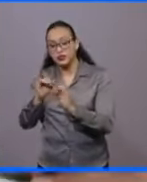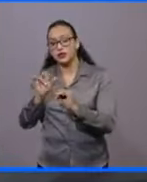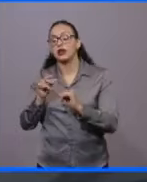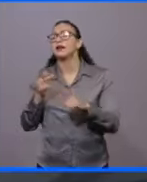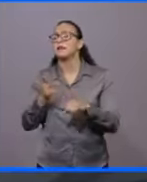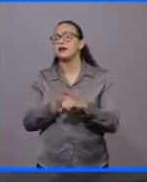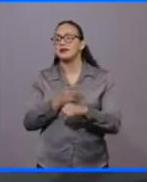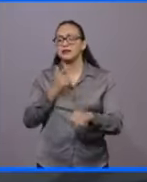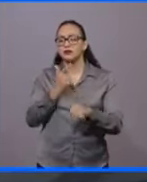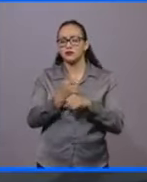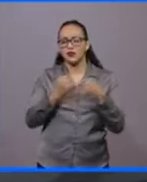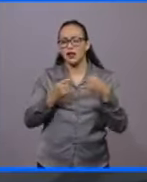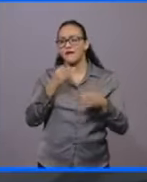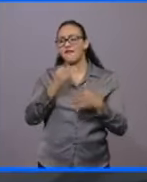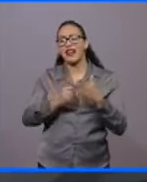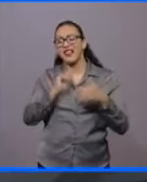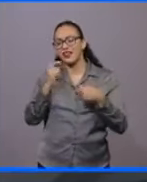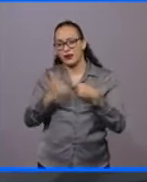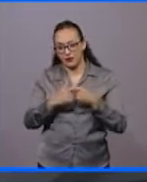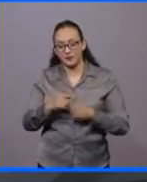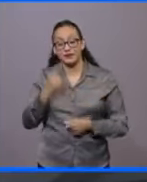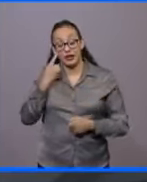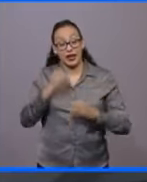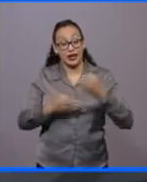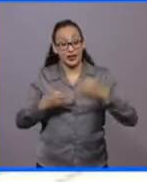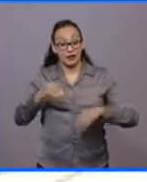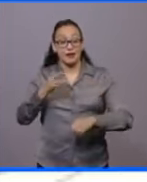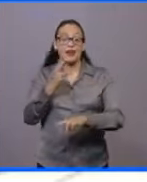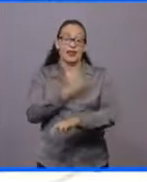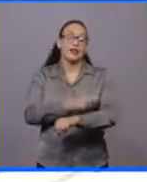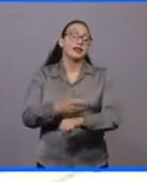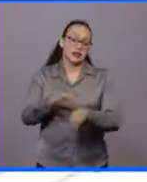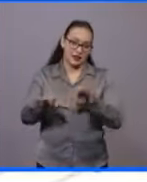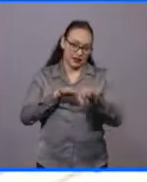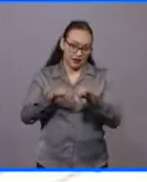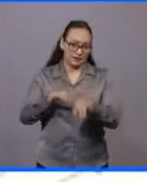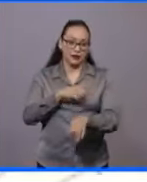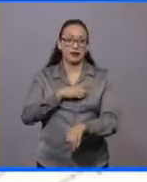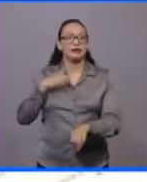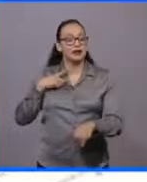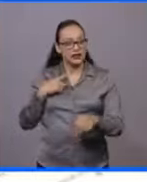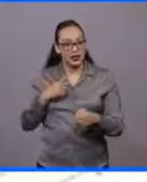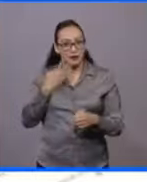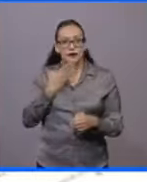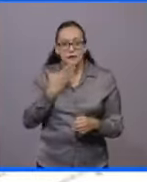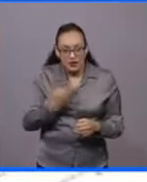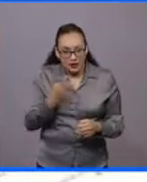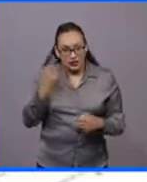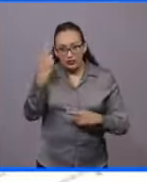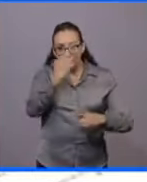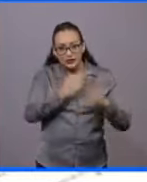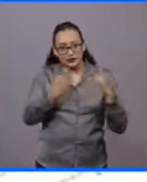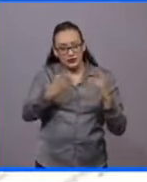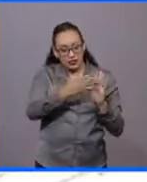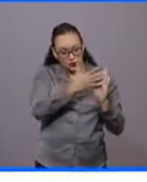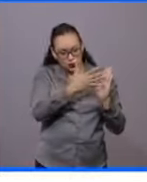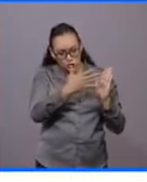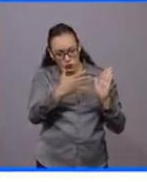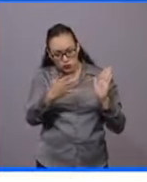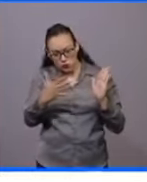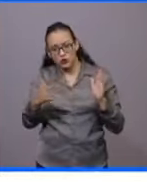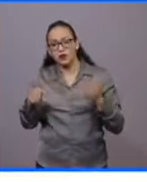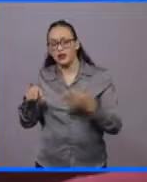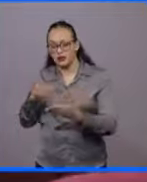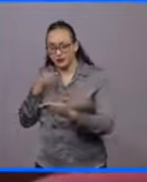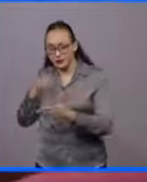precedentes de la sala, la autoridad laboral debe realizar el estudio de oficio de la cosa juzgada, aun cuando no se haya hecho valer